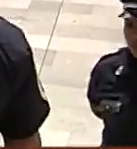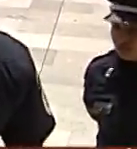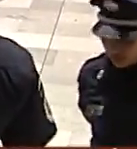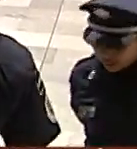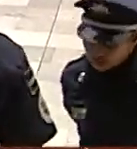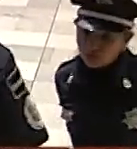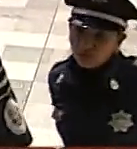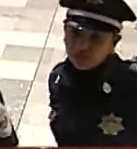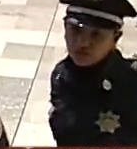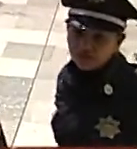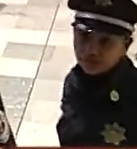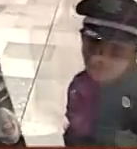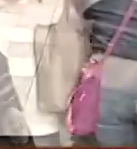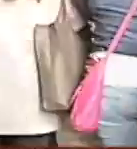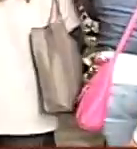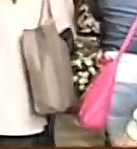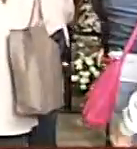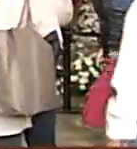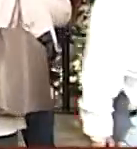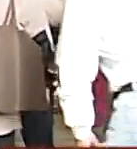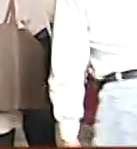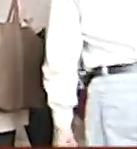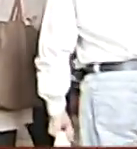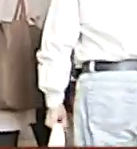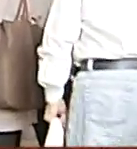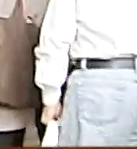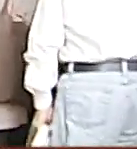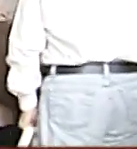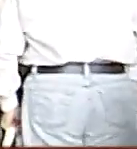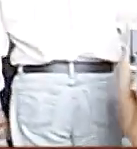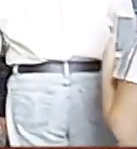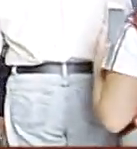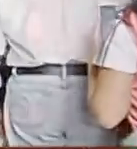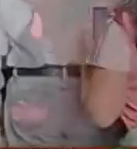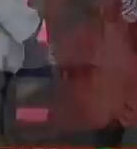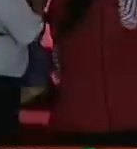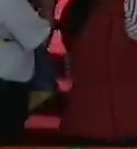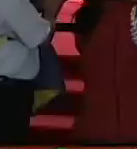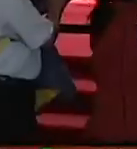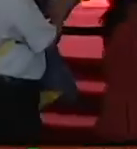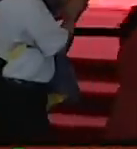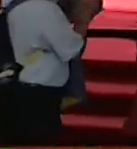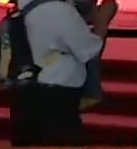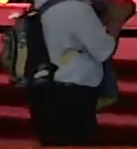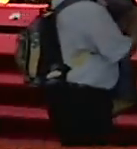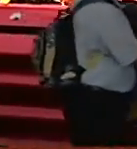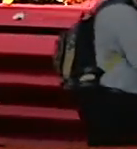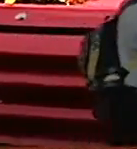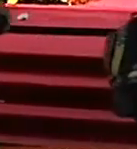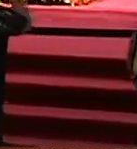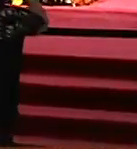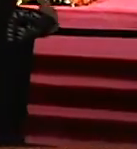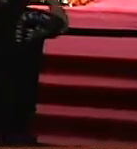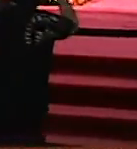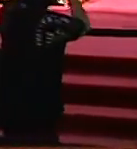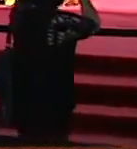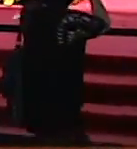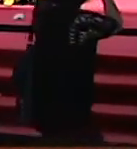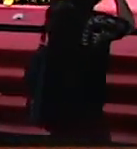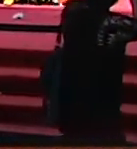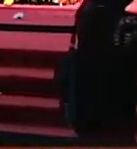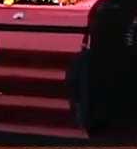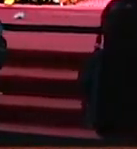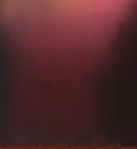y admiración iban de las incesantes canciones a coro hasta la lectura de poemas inspirados en la vida y obra de Alberto